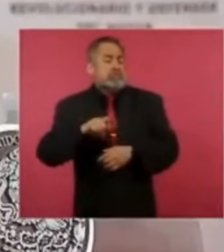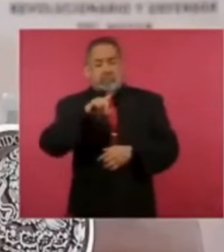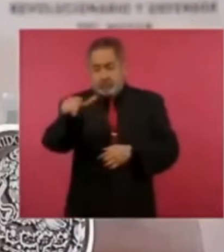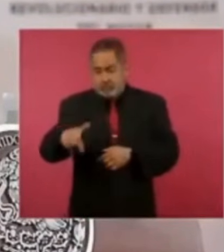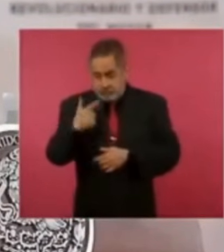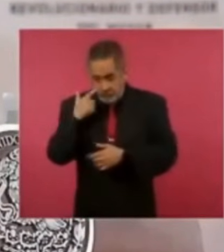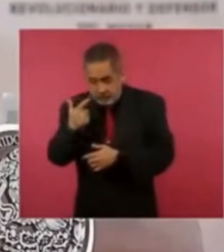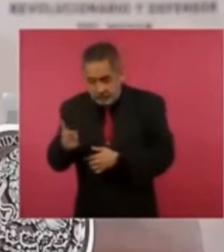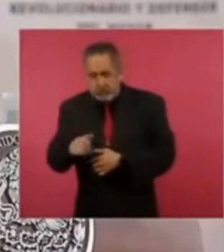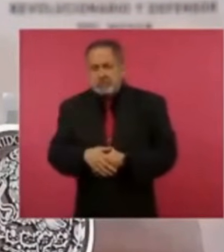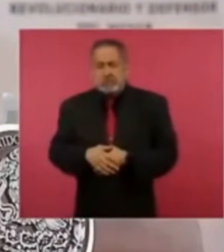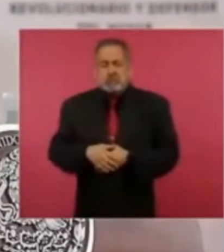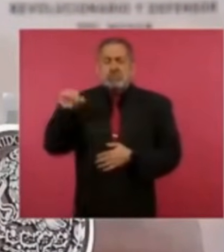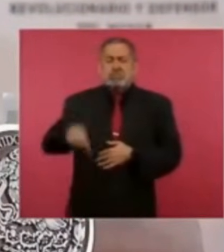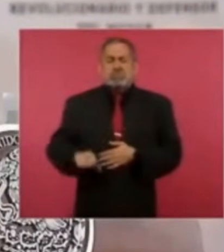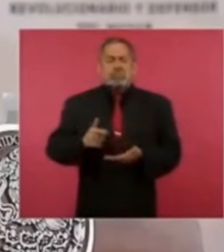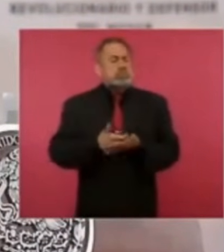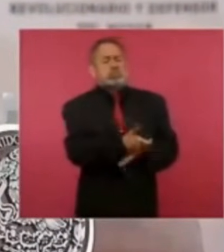las facilidades,